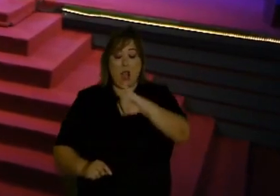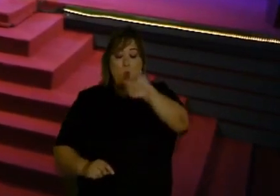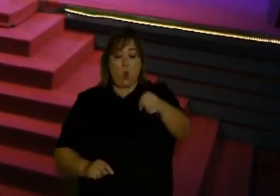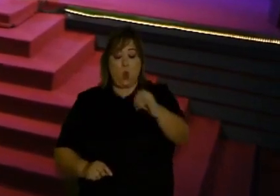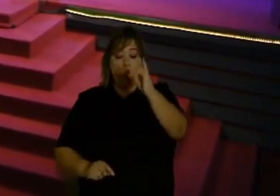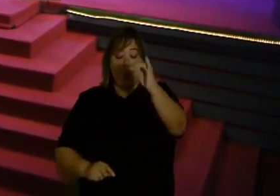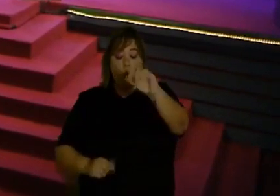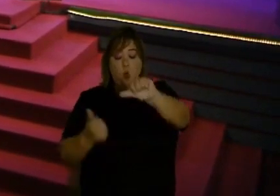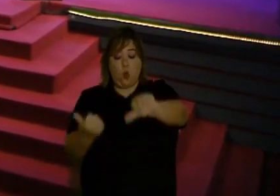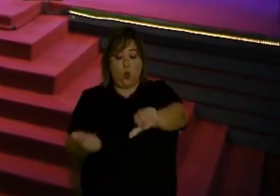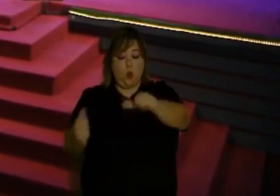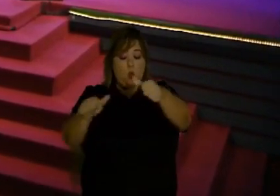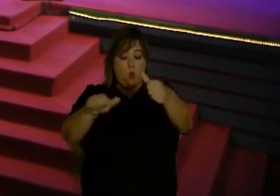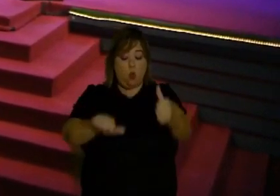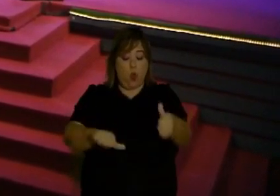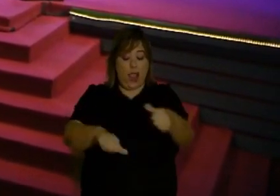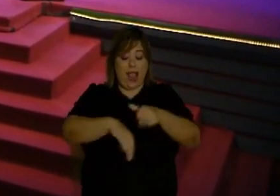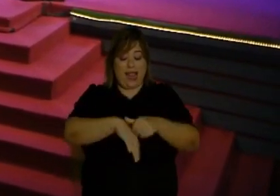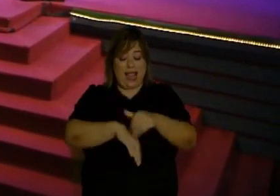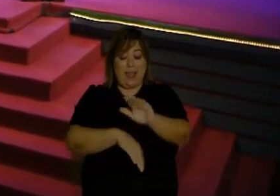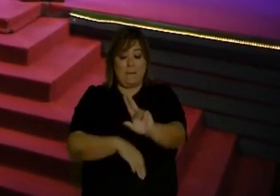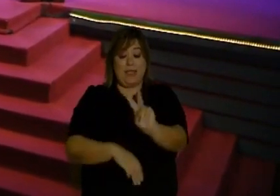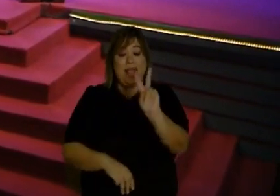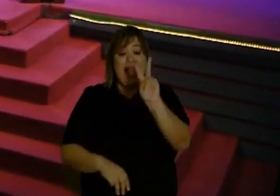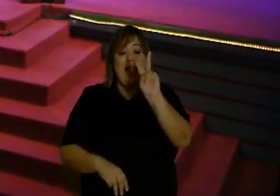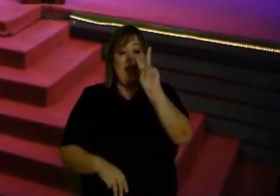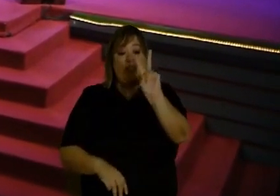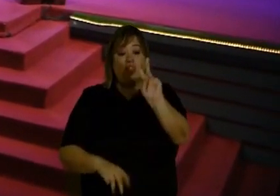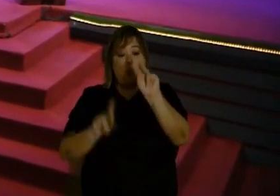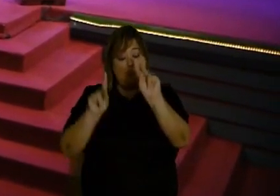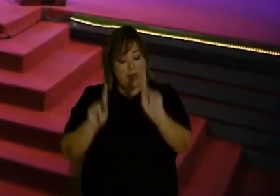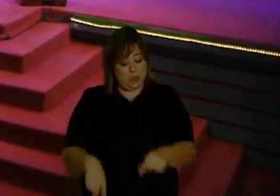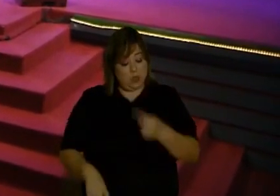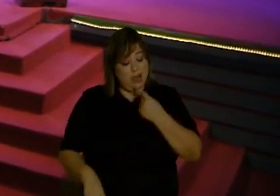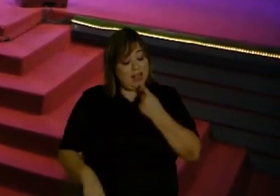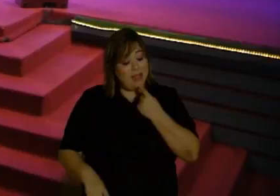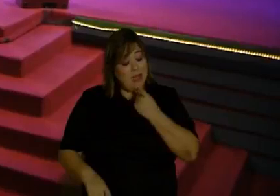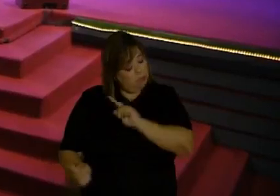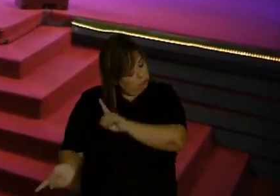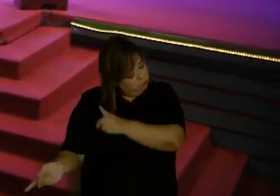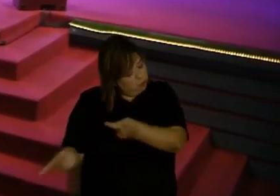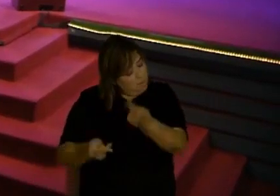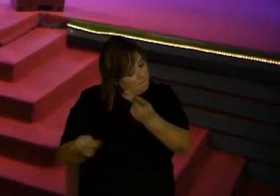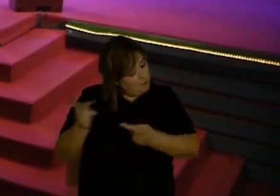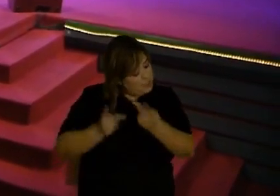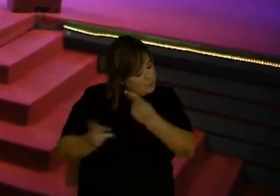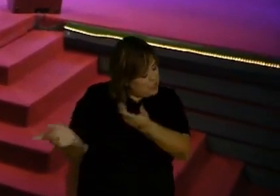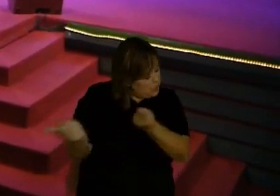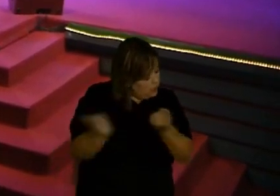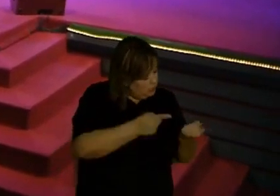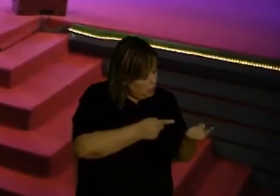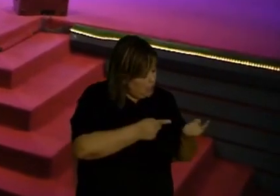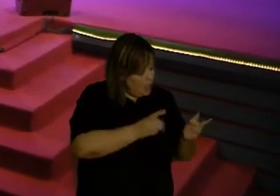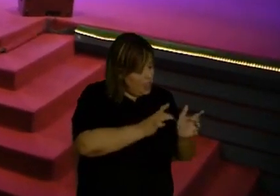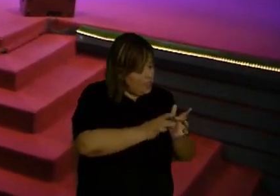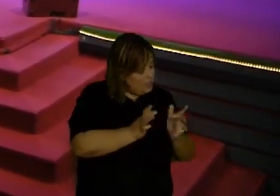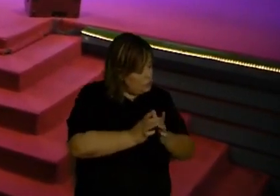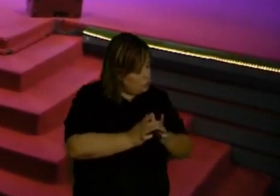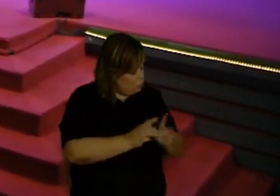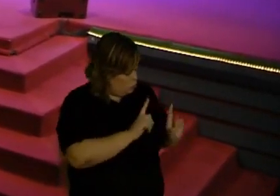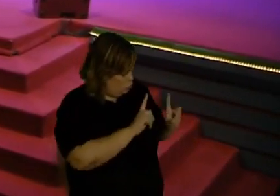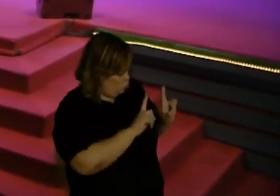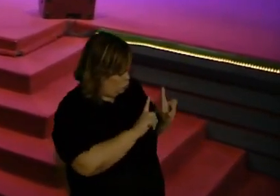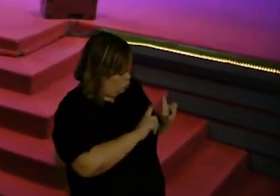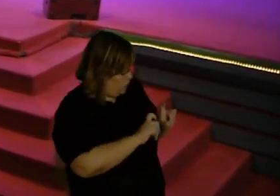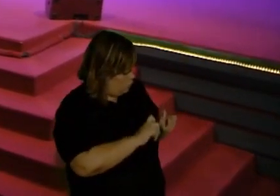dos discípulos de él. O sea, hay contaminación en los discípulos. Los contaminó porque le dijo: vayan y pregúntenle. ¿Es verdad